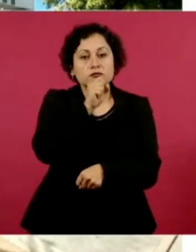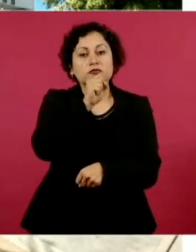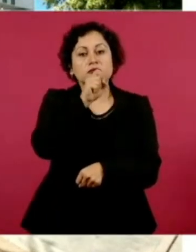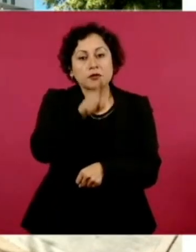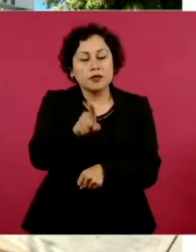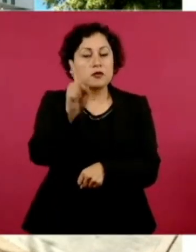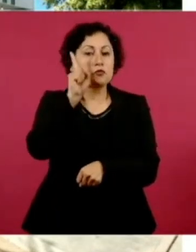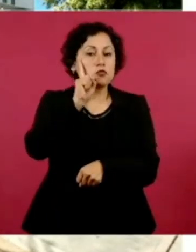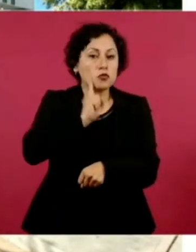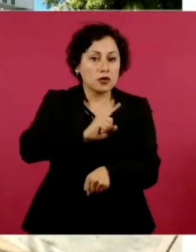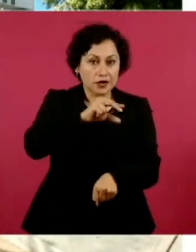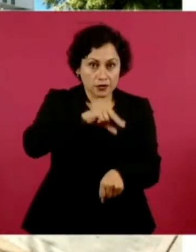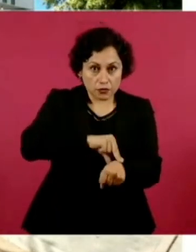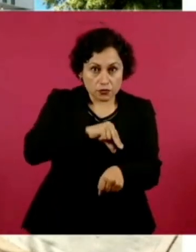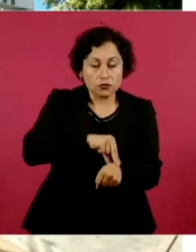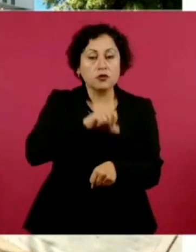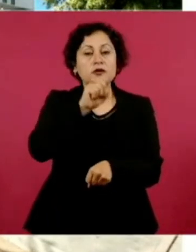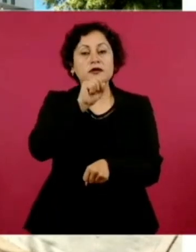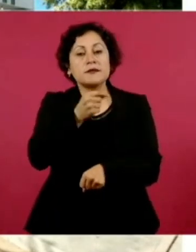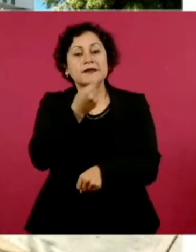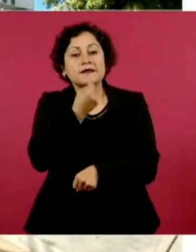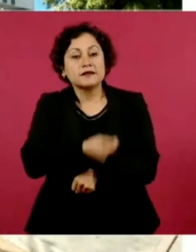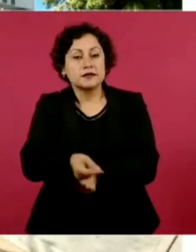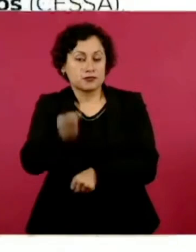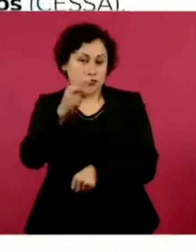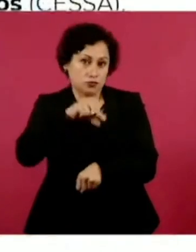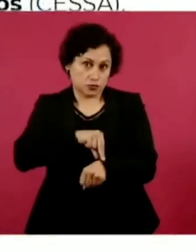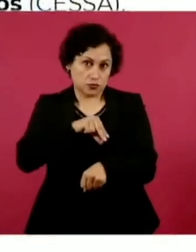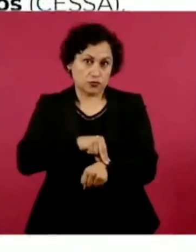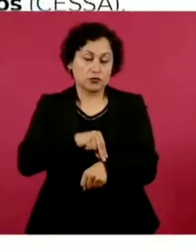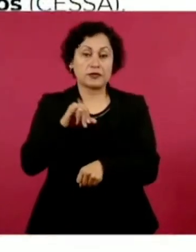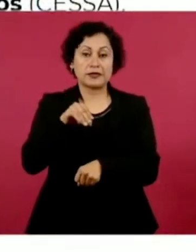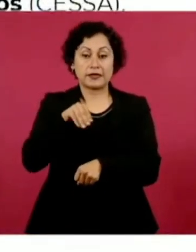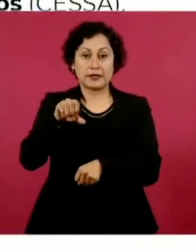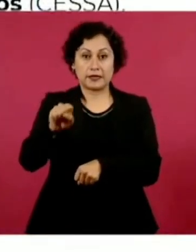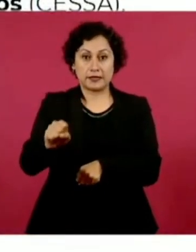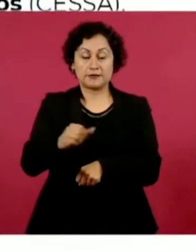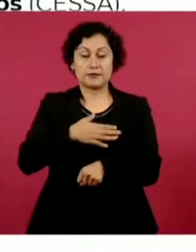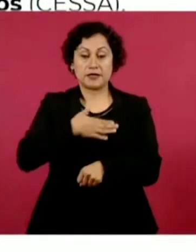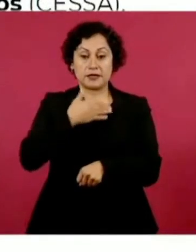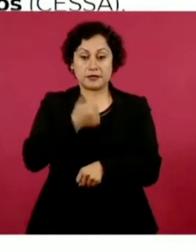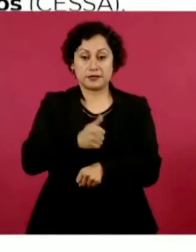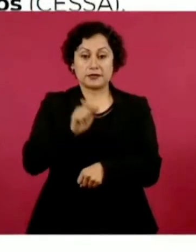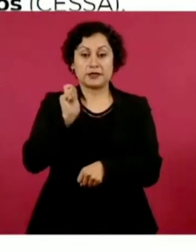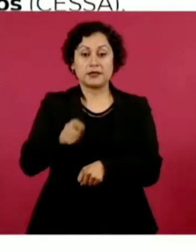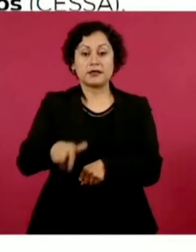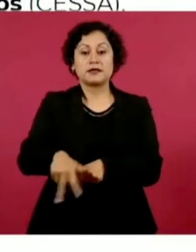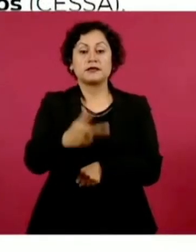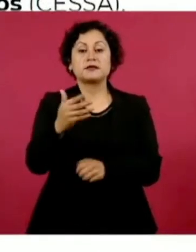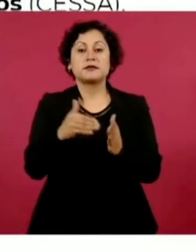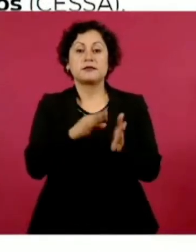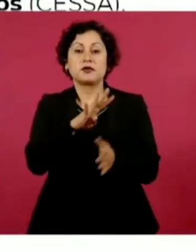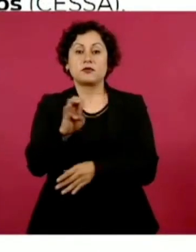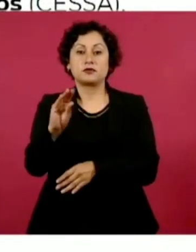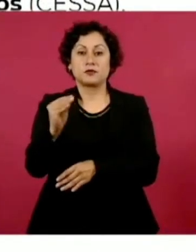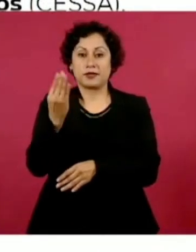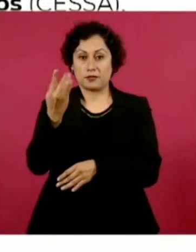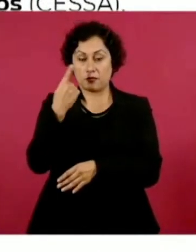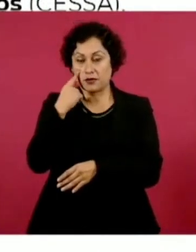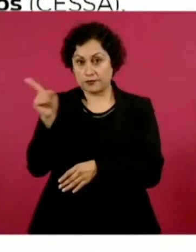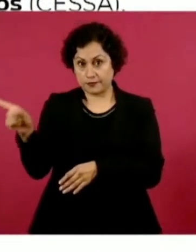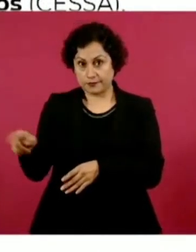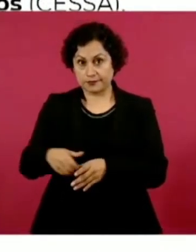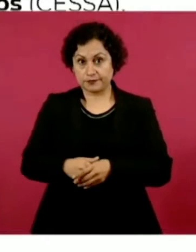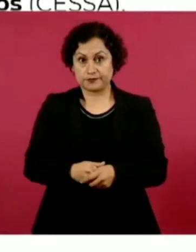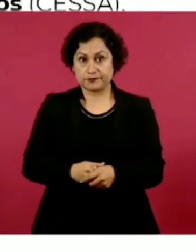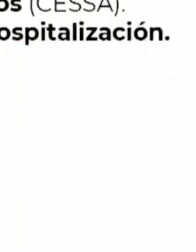pediatras. La siguiente, el IMSS Bienestar tiene un total de 13,494 centros de salud en